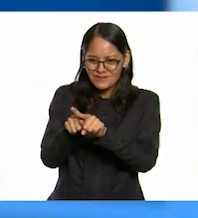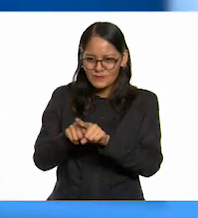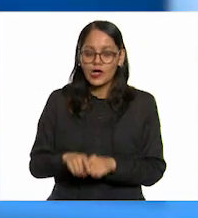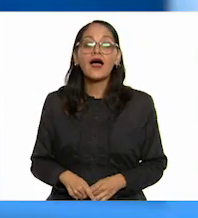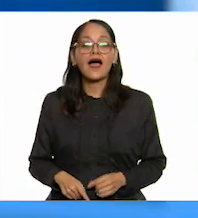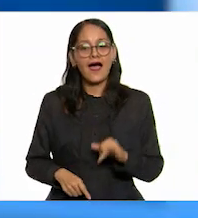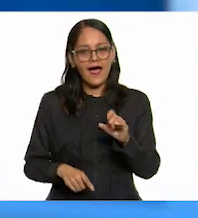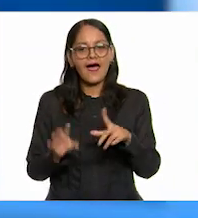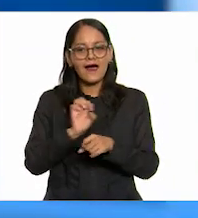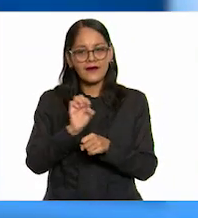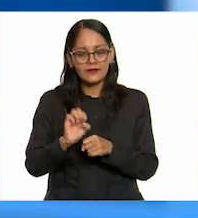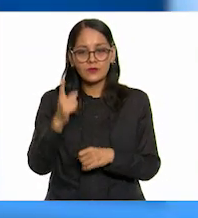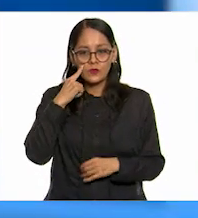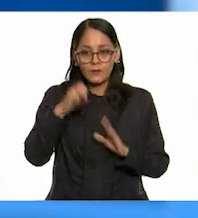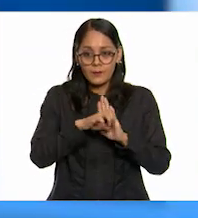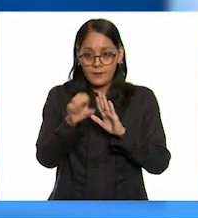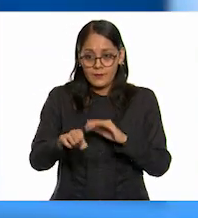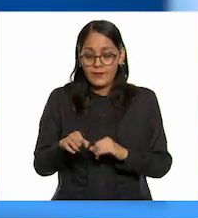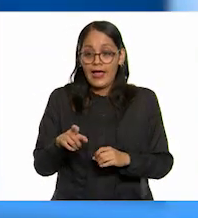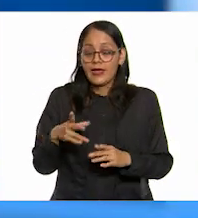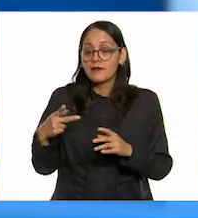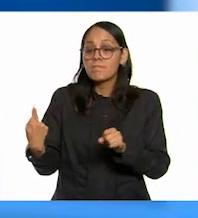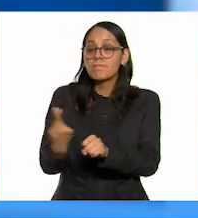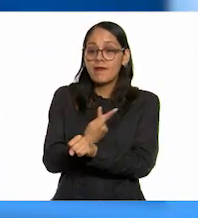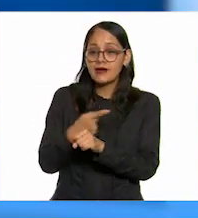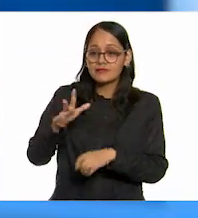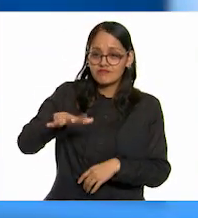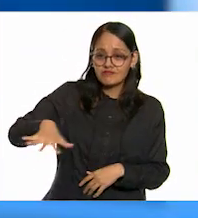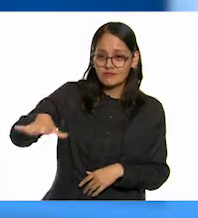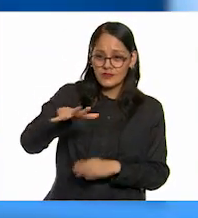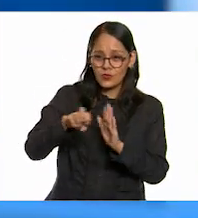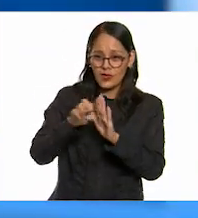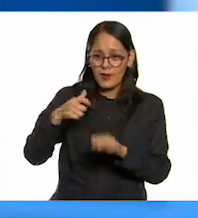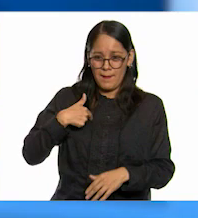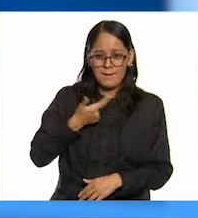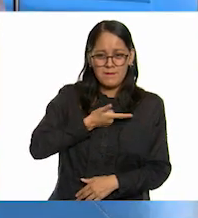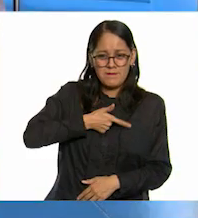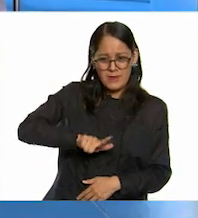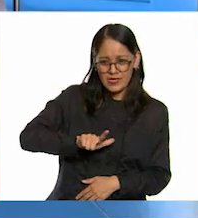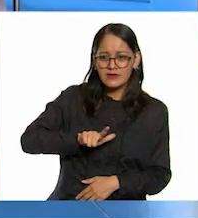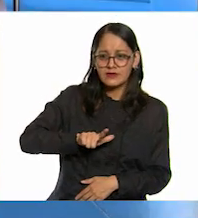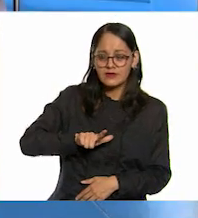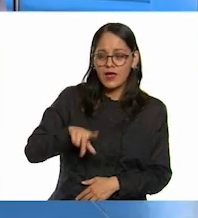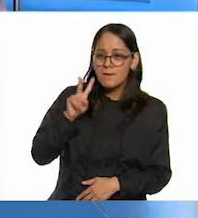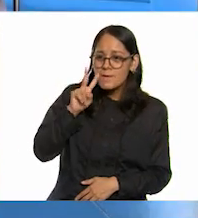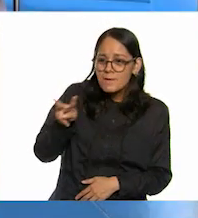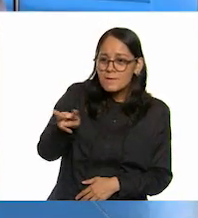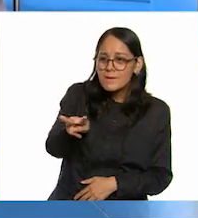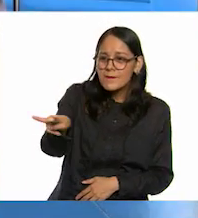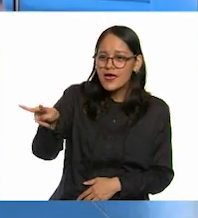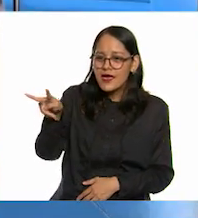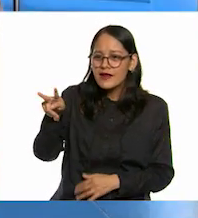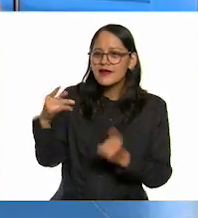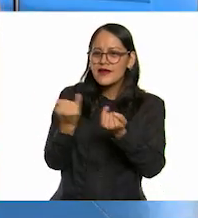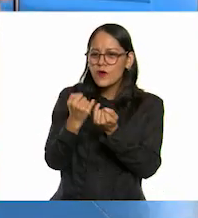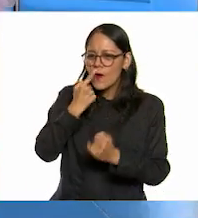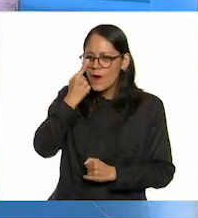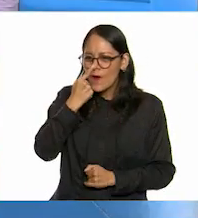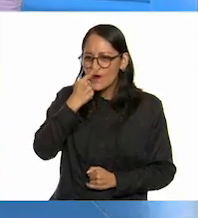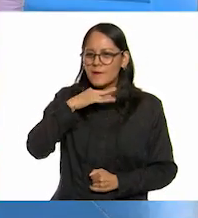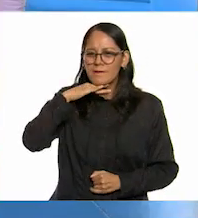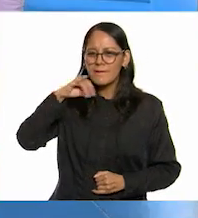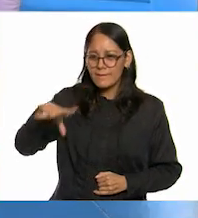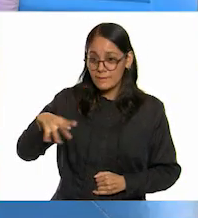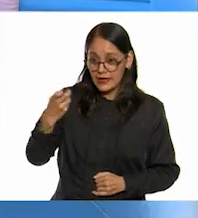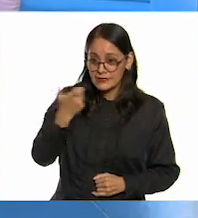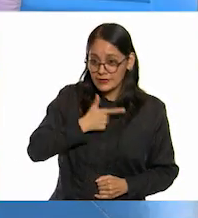Entonces, en este caso, la situación sería que lo que me desagrada es la apariencia y el olor de la basura.